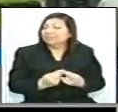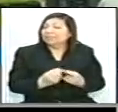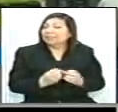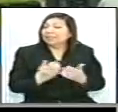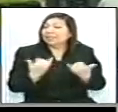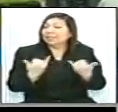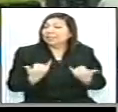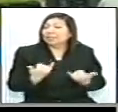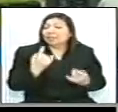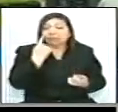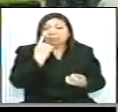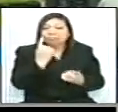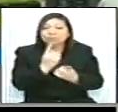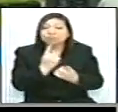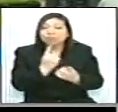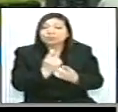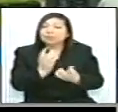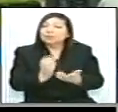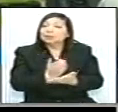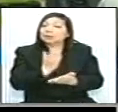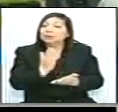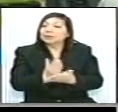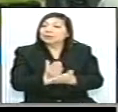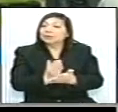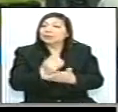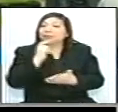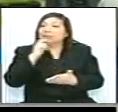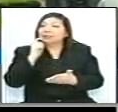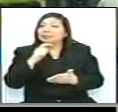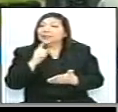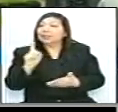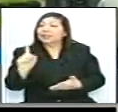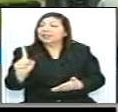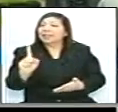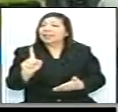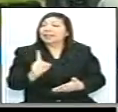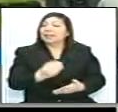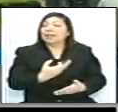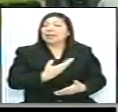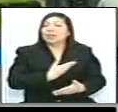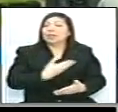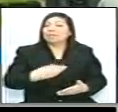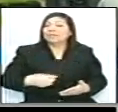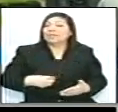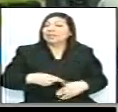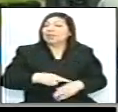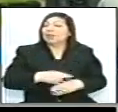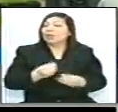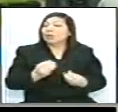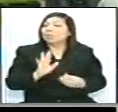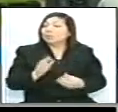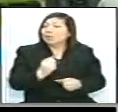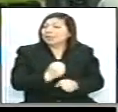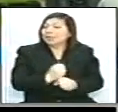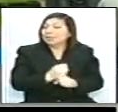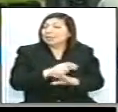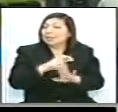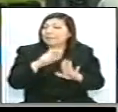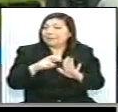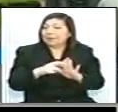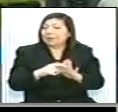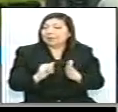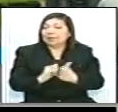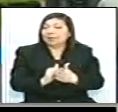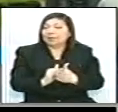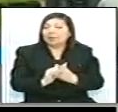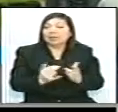hoy, conocer más de cerca la problemática y las necesidades de cada gobierno regional, y así como sus actividades y proyectos que se